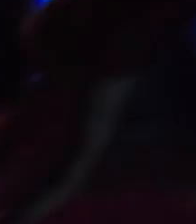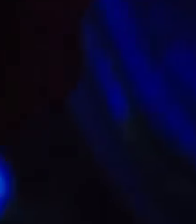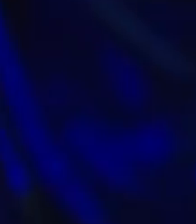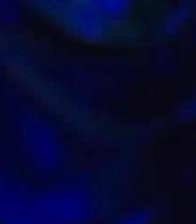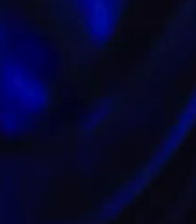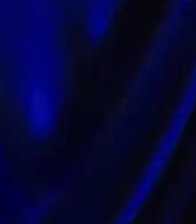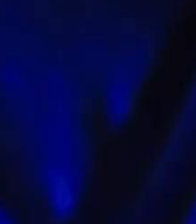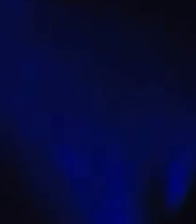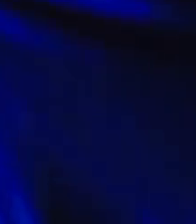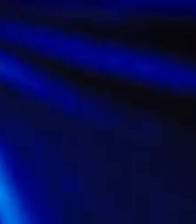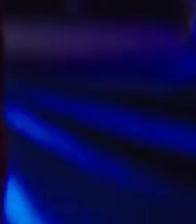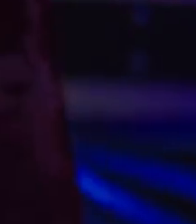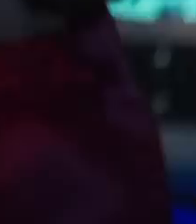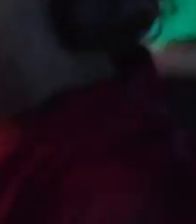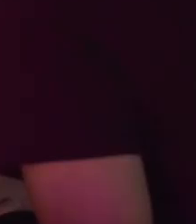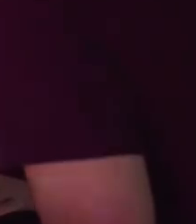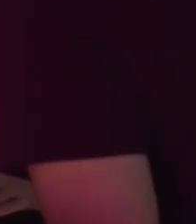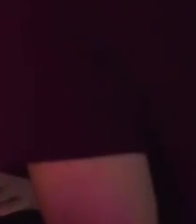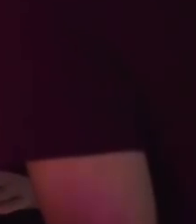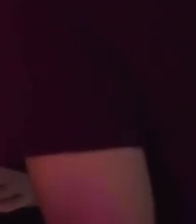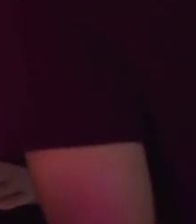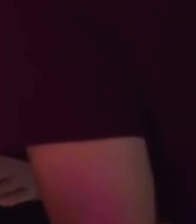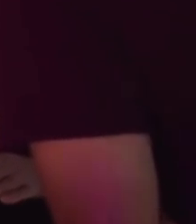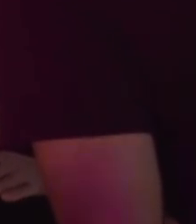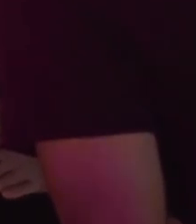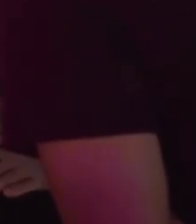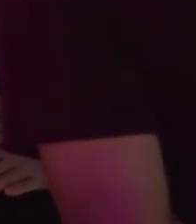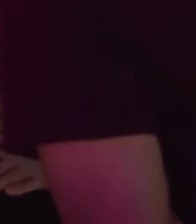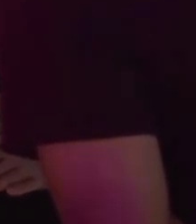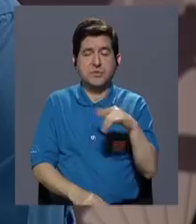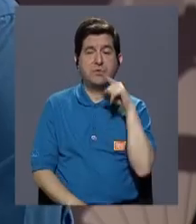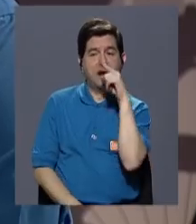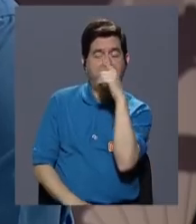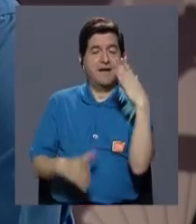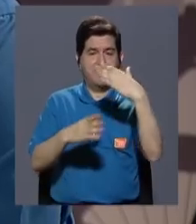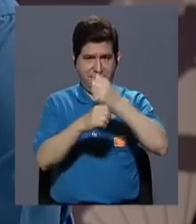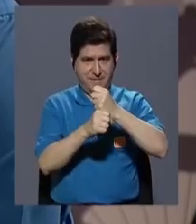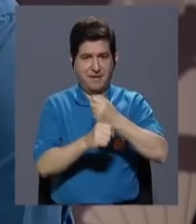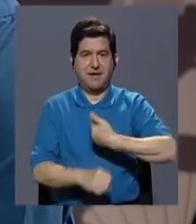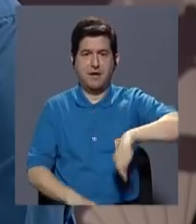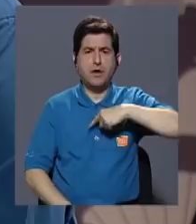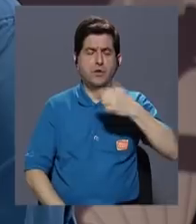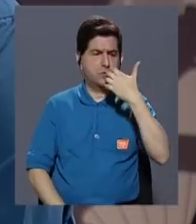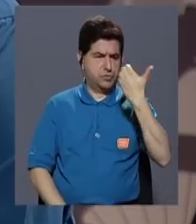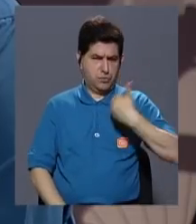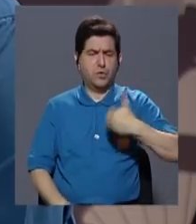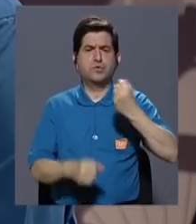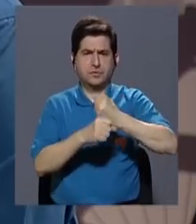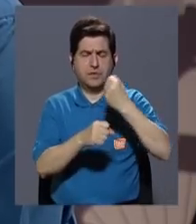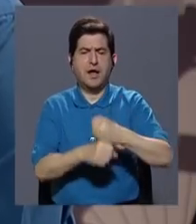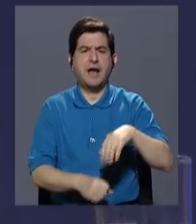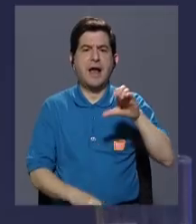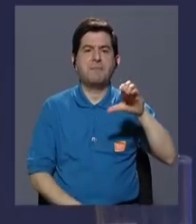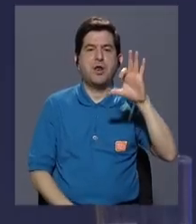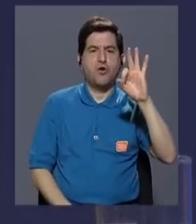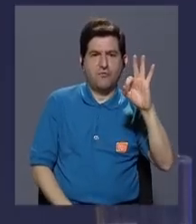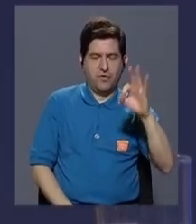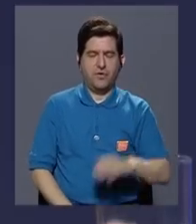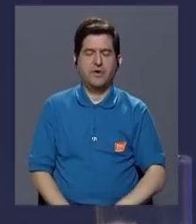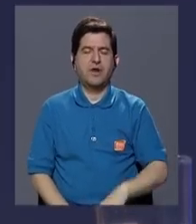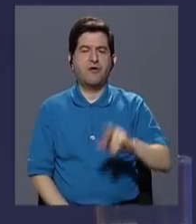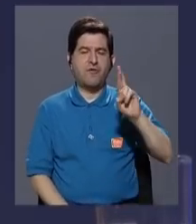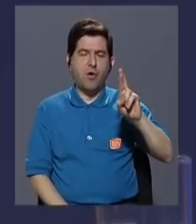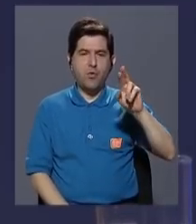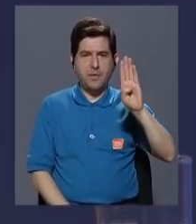película en esto la música también fue hecha ya y tuvimos el privilegio de trabajar con camilo froideval jowl beats y la